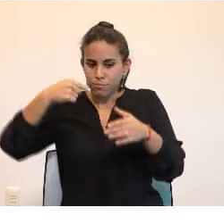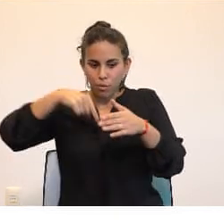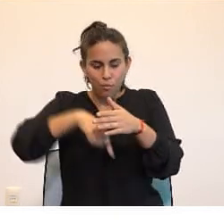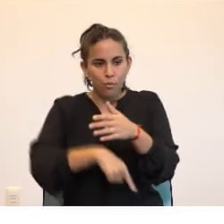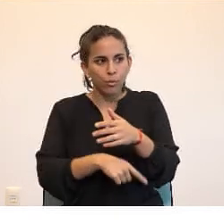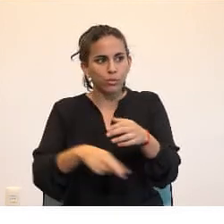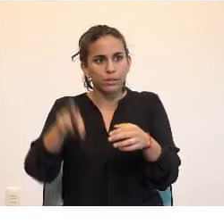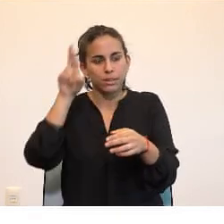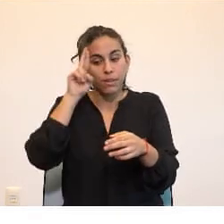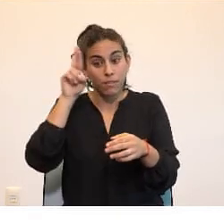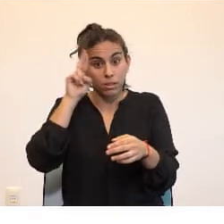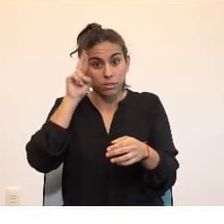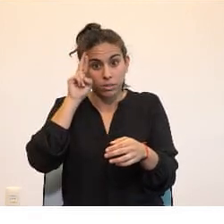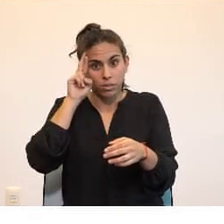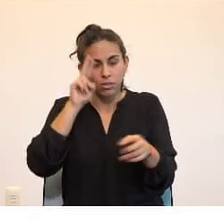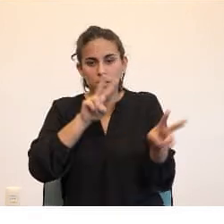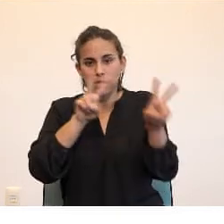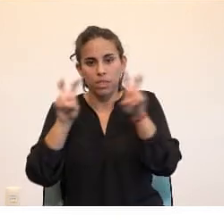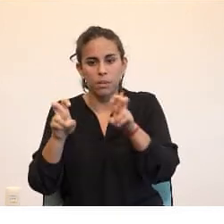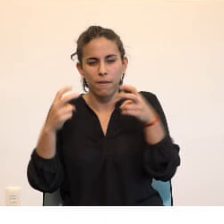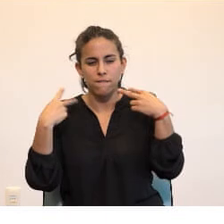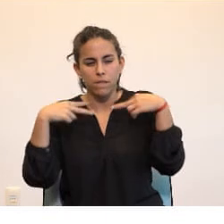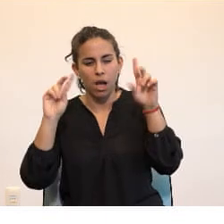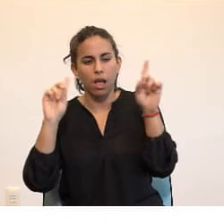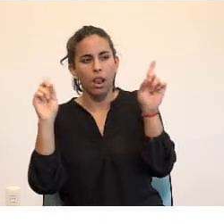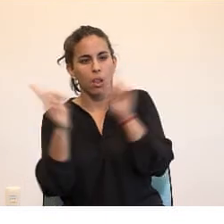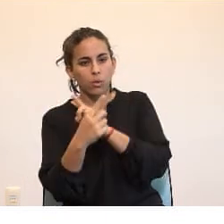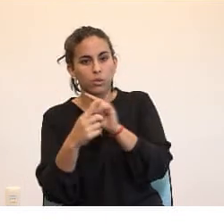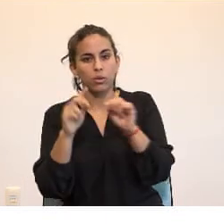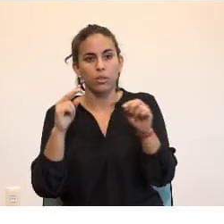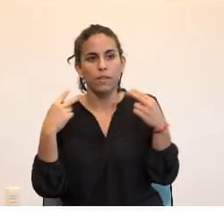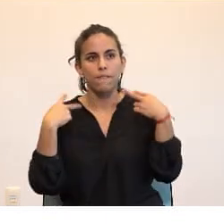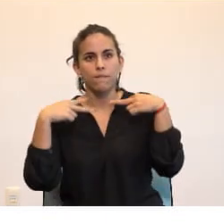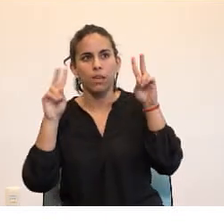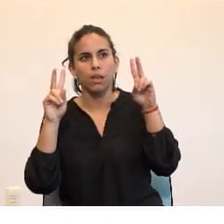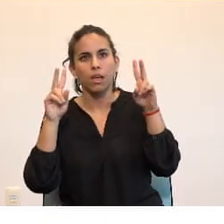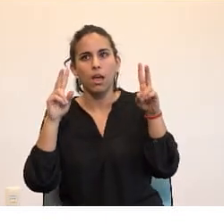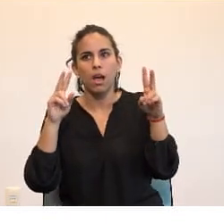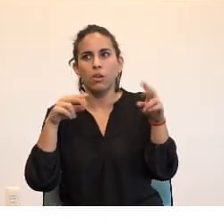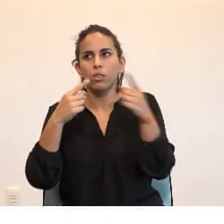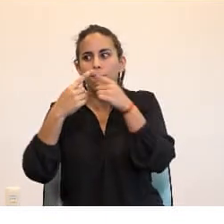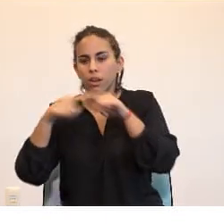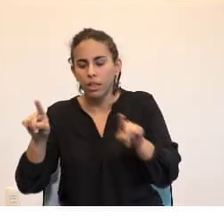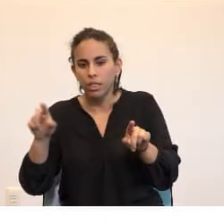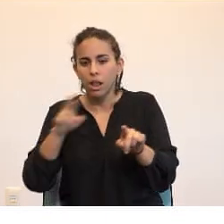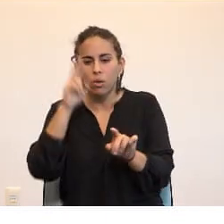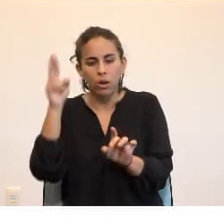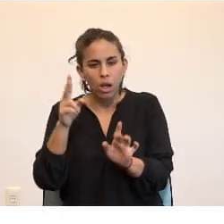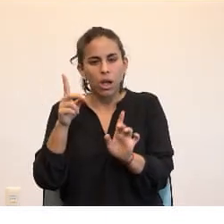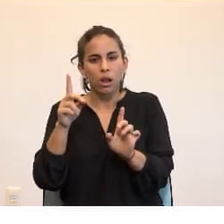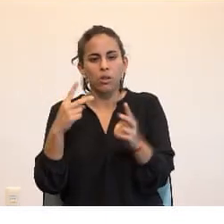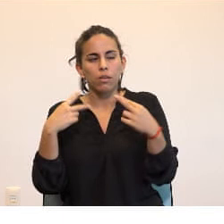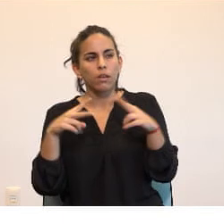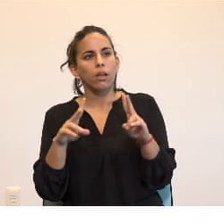profundo esta reflexión del viaje al otro, del viaje a lo extraño, a lo diferente. Me pregunto